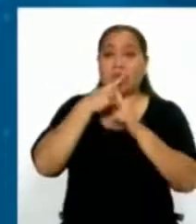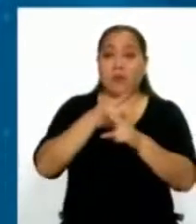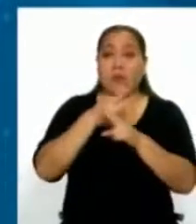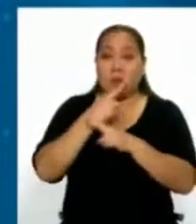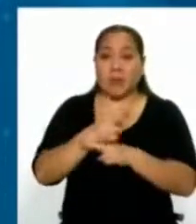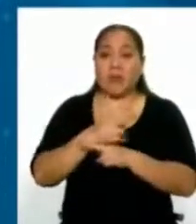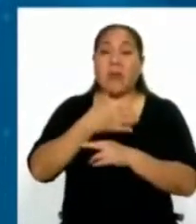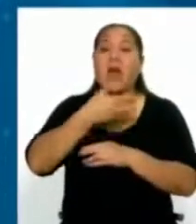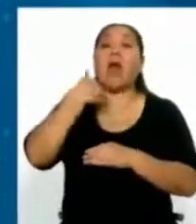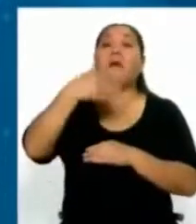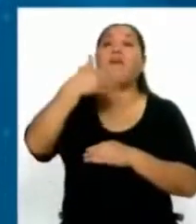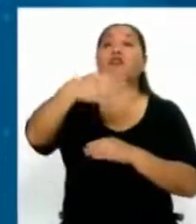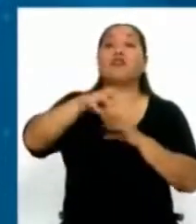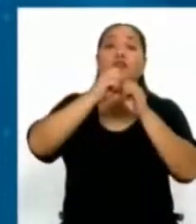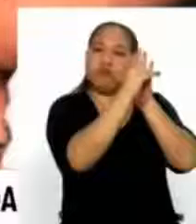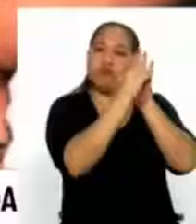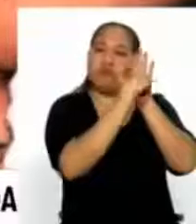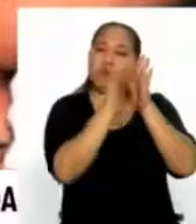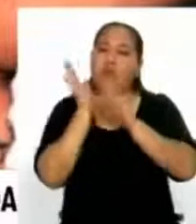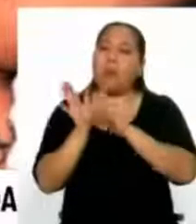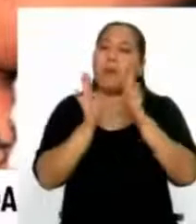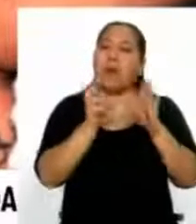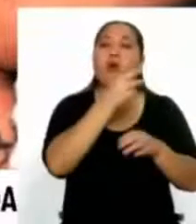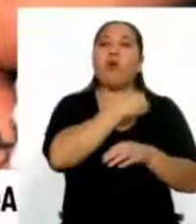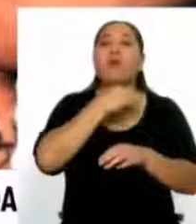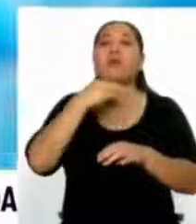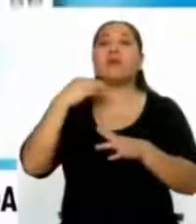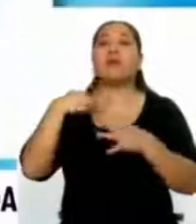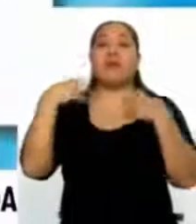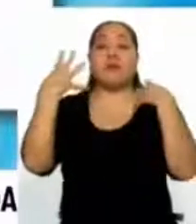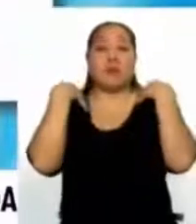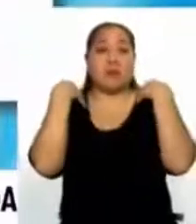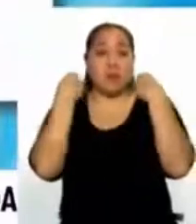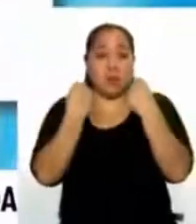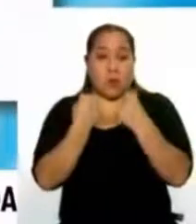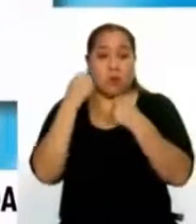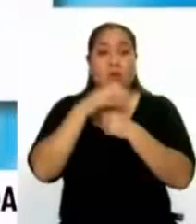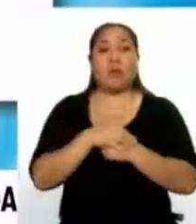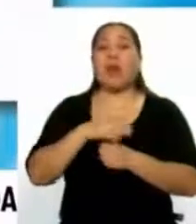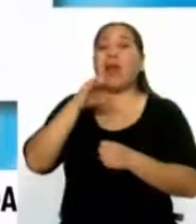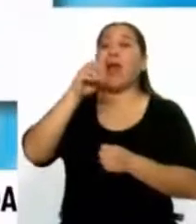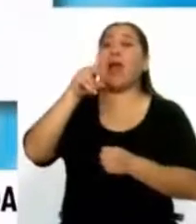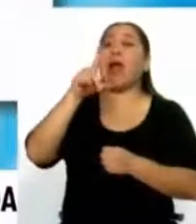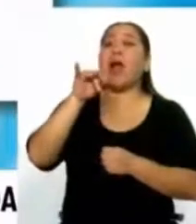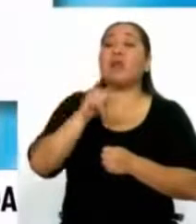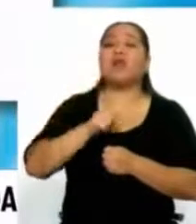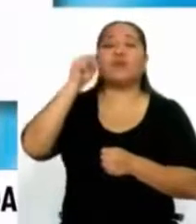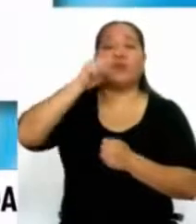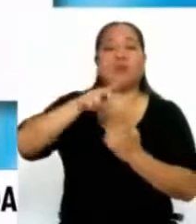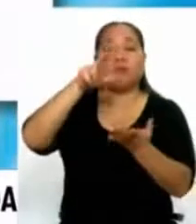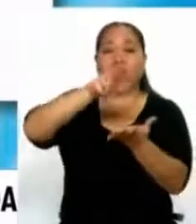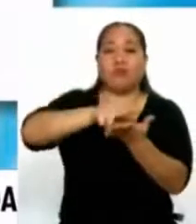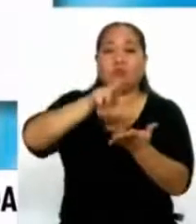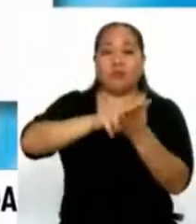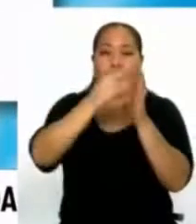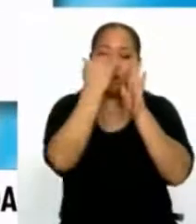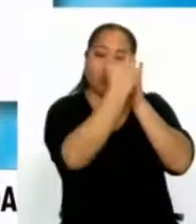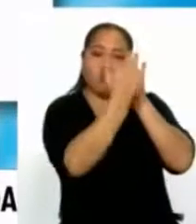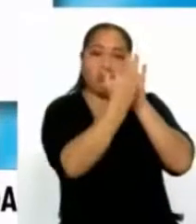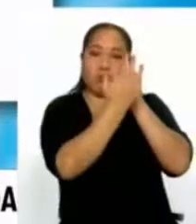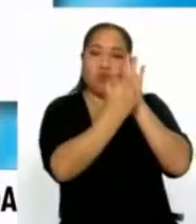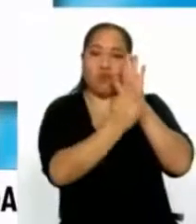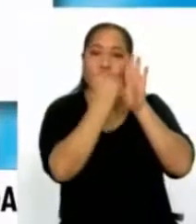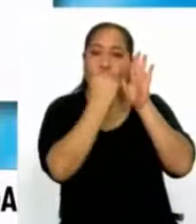notificada de manera oficial en los próximos días. Bueno amigos, ¿quién podría juzgar a esta mujer? Solamente